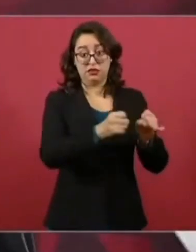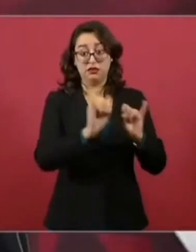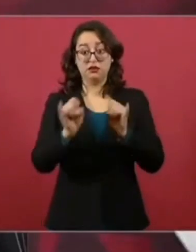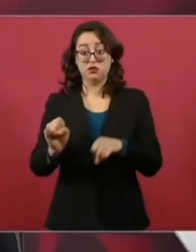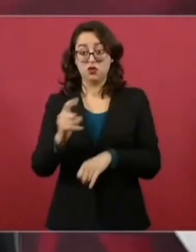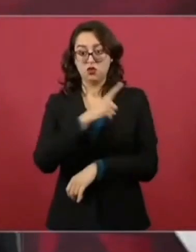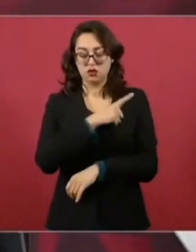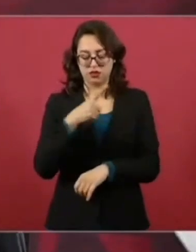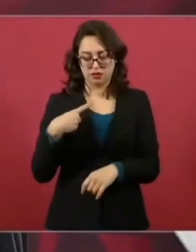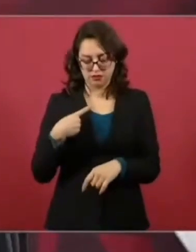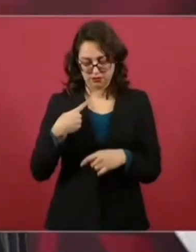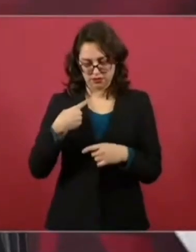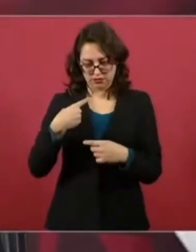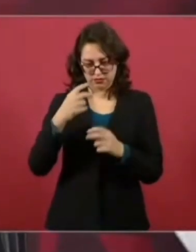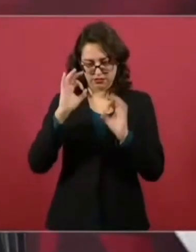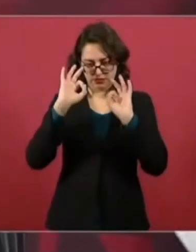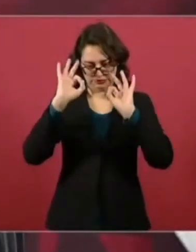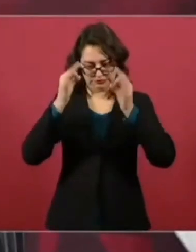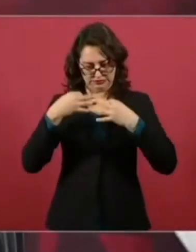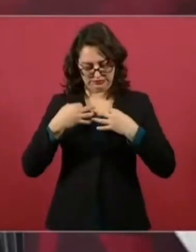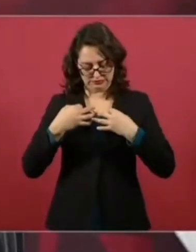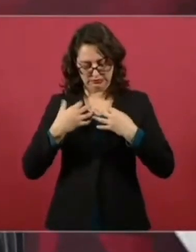que asuma su responsabilidad,